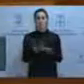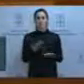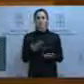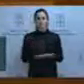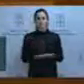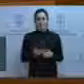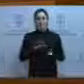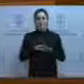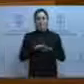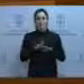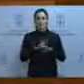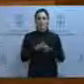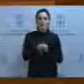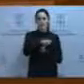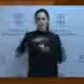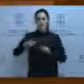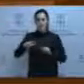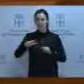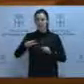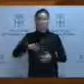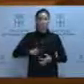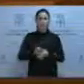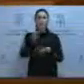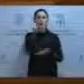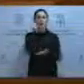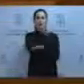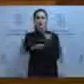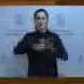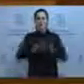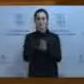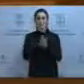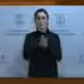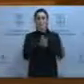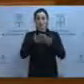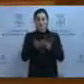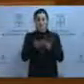de resolución referida a la gratuidad de los libros de texto.